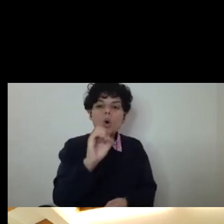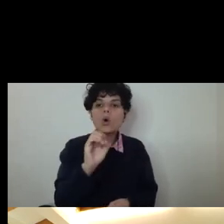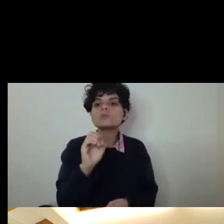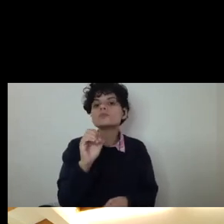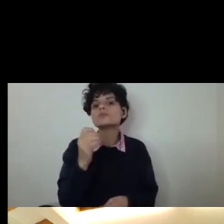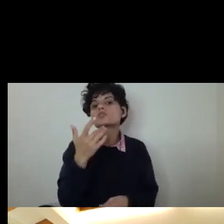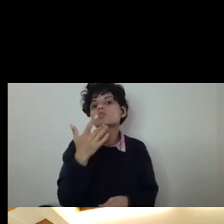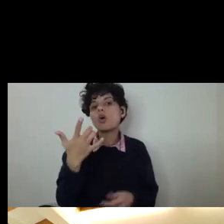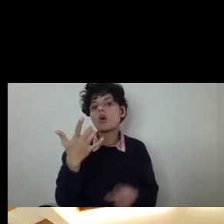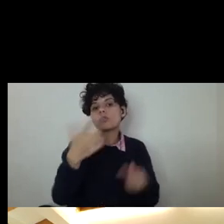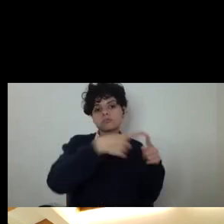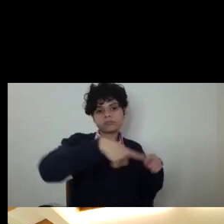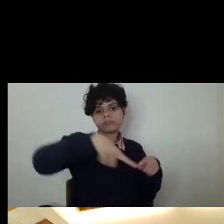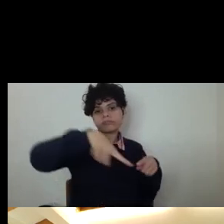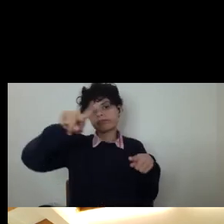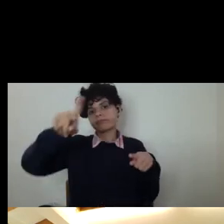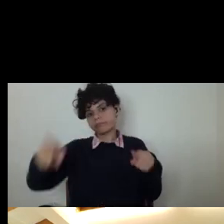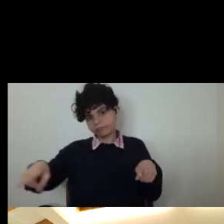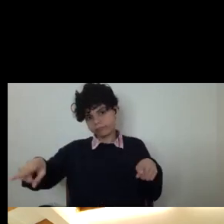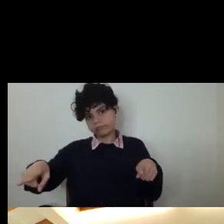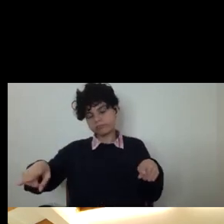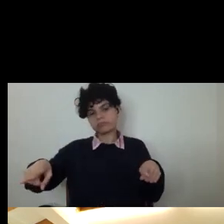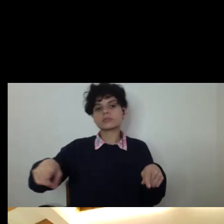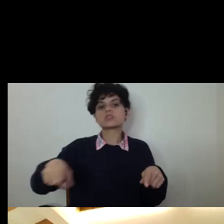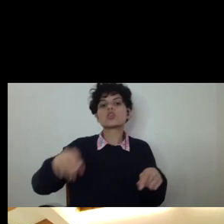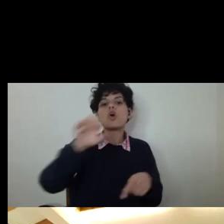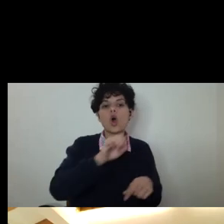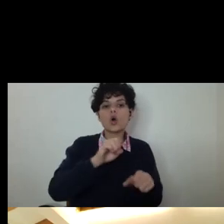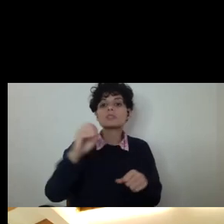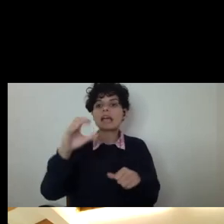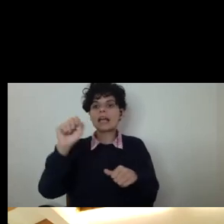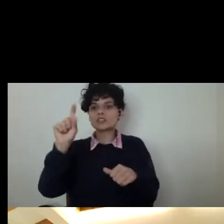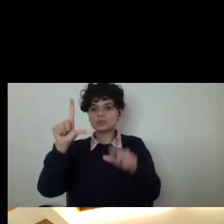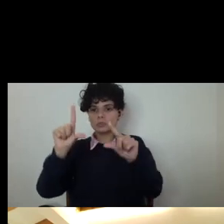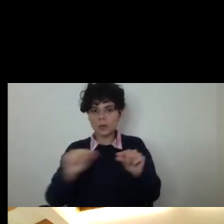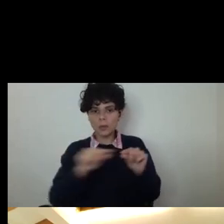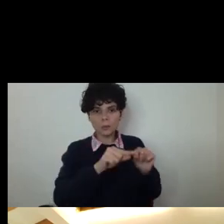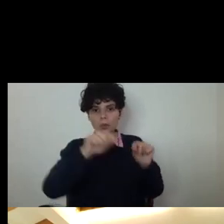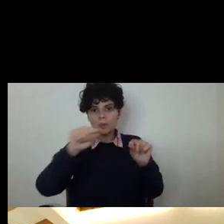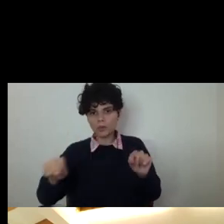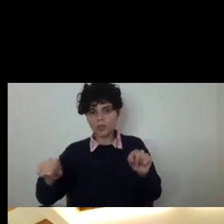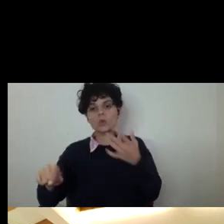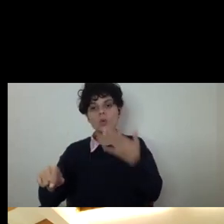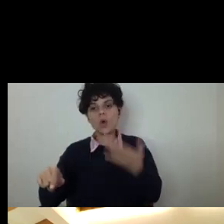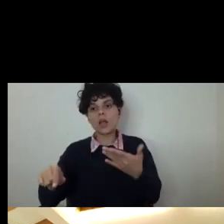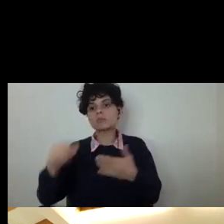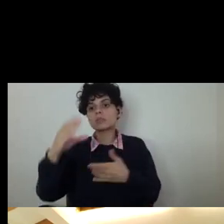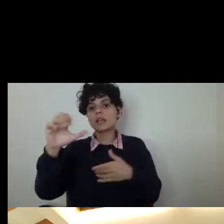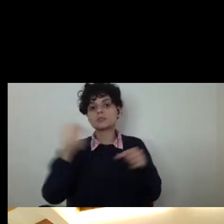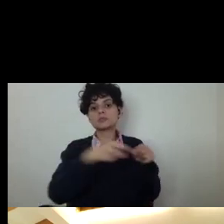de campana, o una respuesta que eran activados por calcio más bajo, y después al subir el calcio no eran